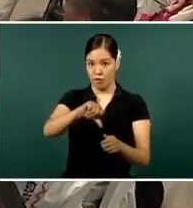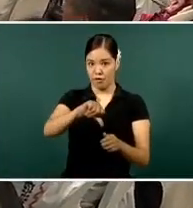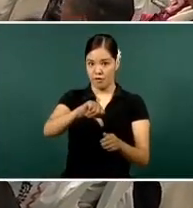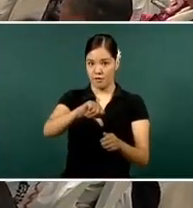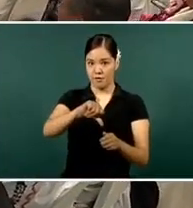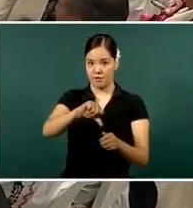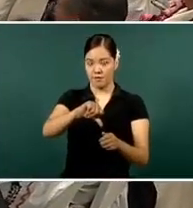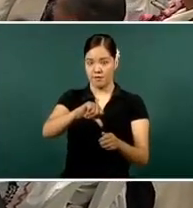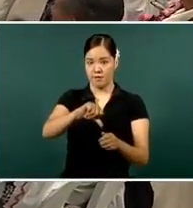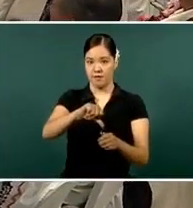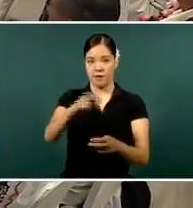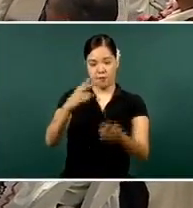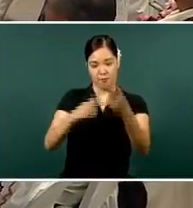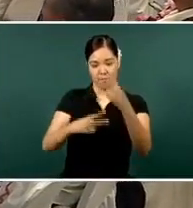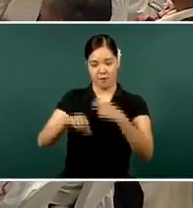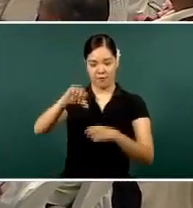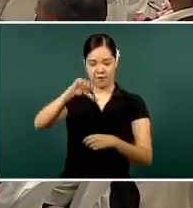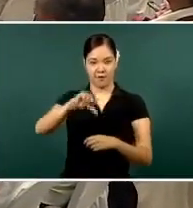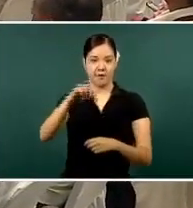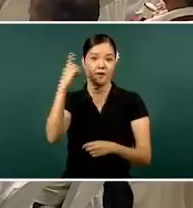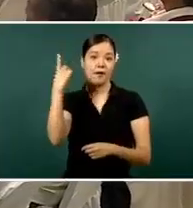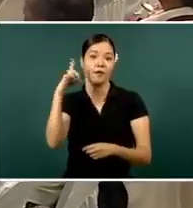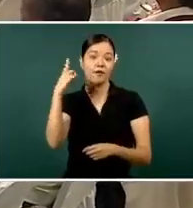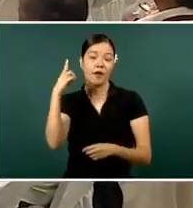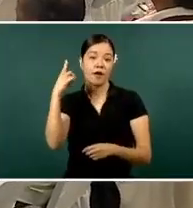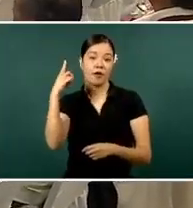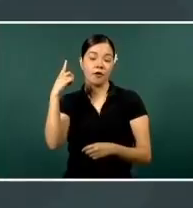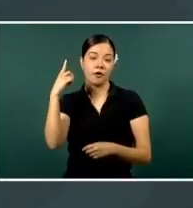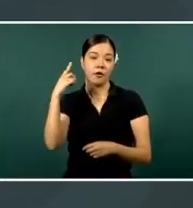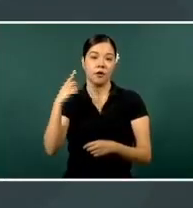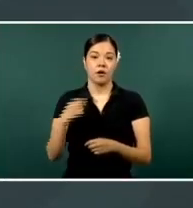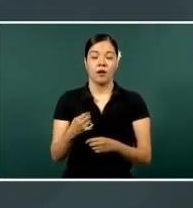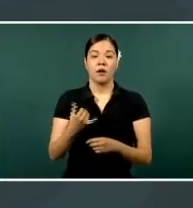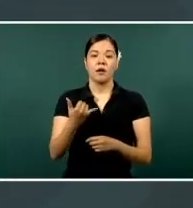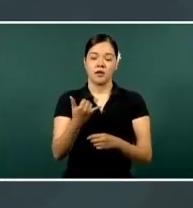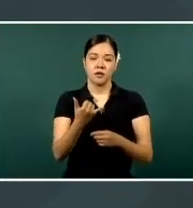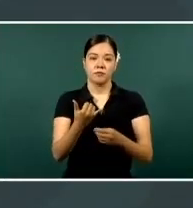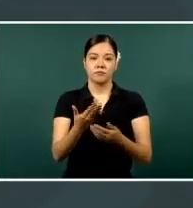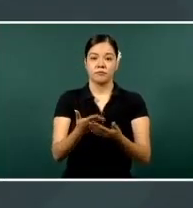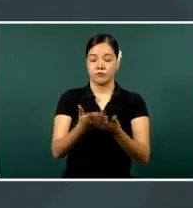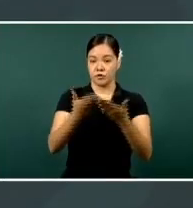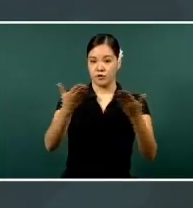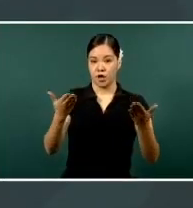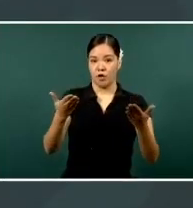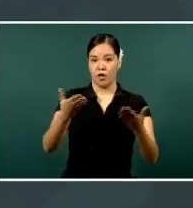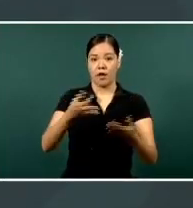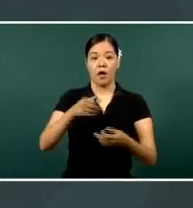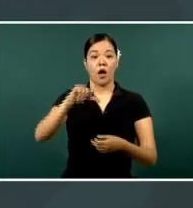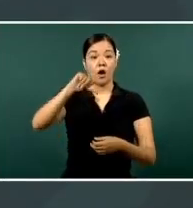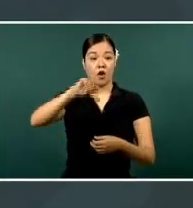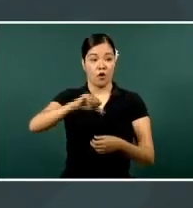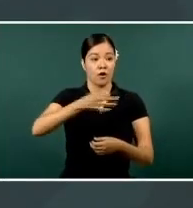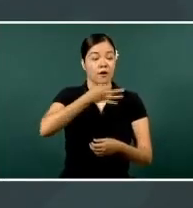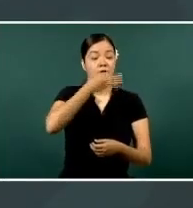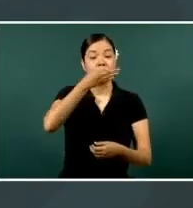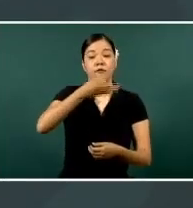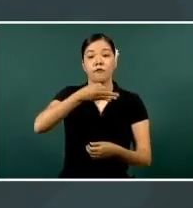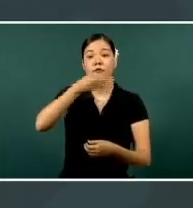corresponde a Durango y vamos a informar sobre